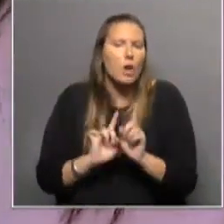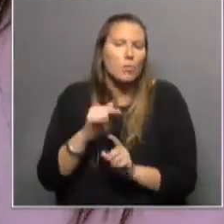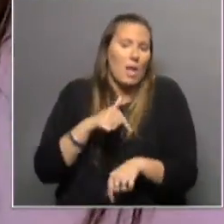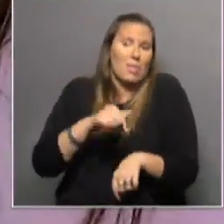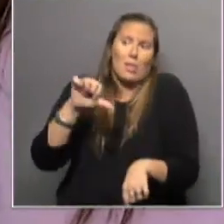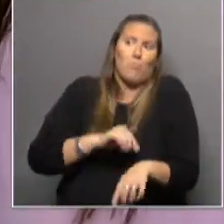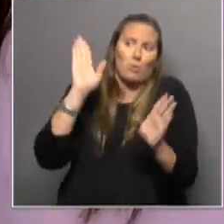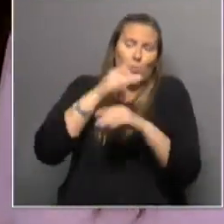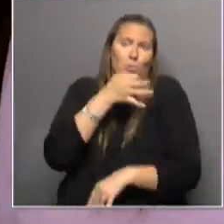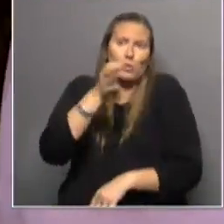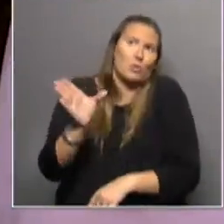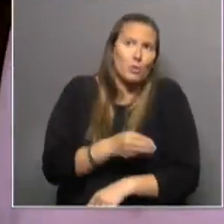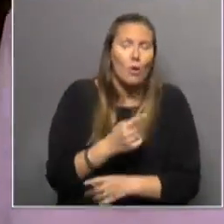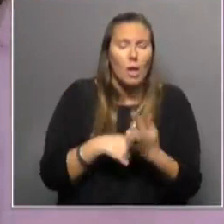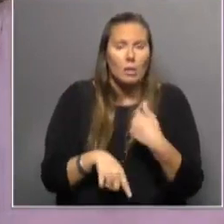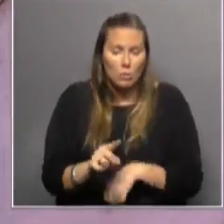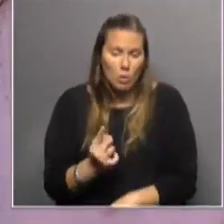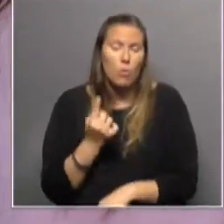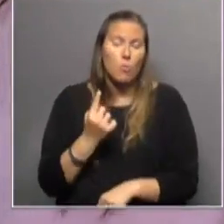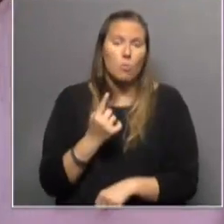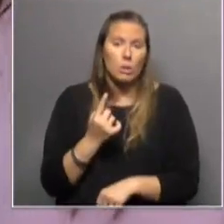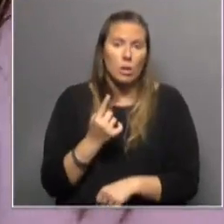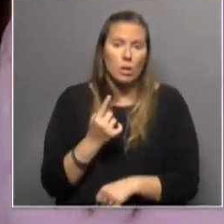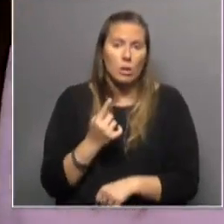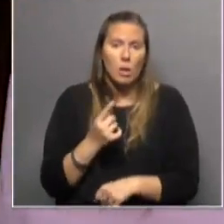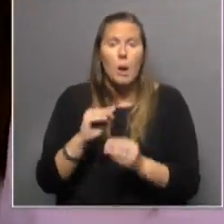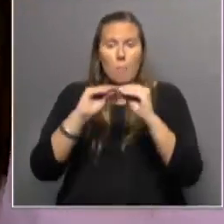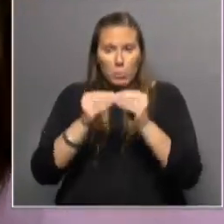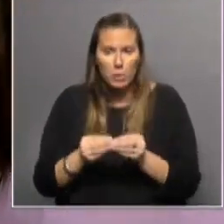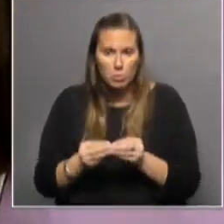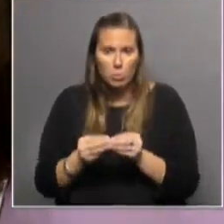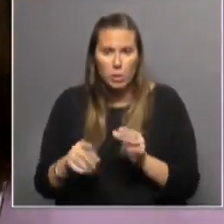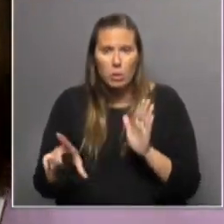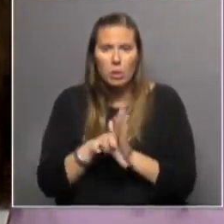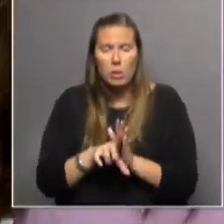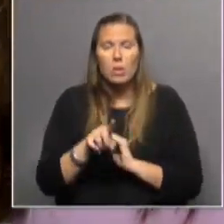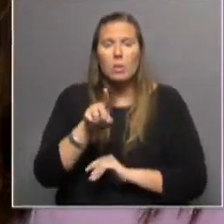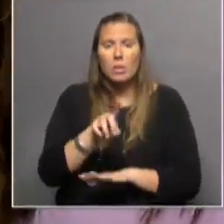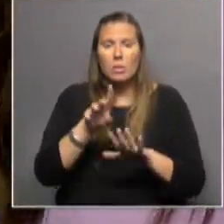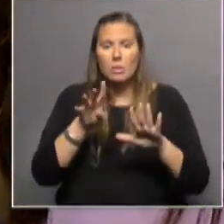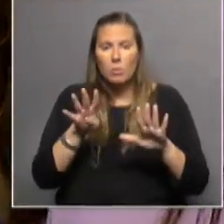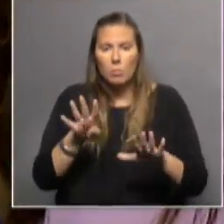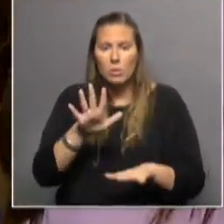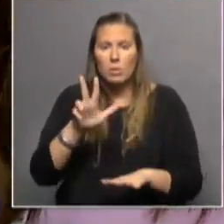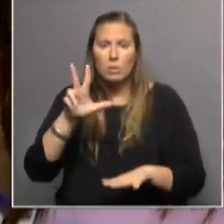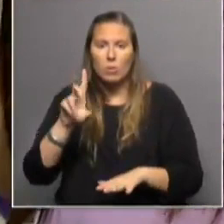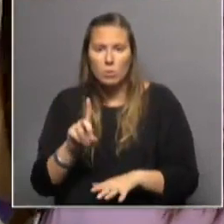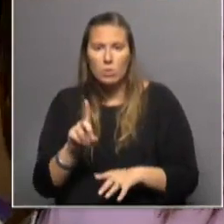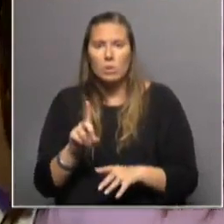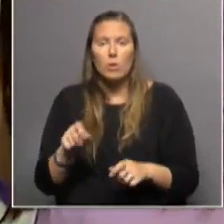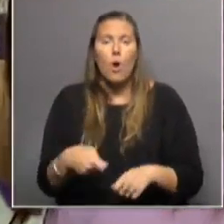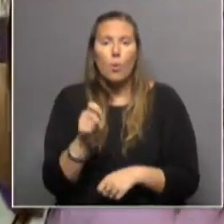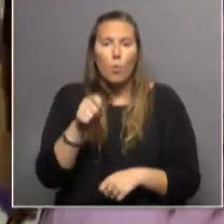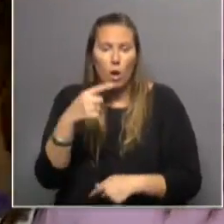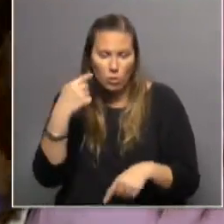el tiempo para mencionarlas a todas. Una es presupuesto para la ley 19.580, en los juzgados multimateria,